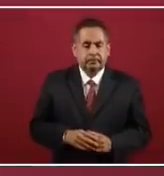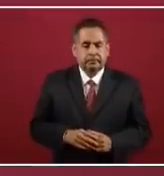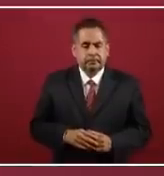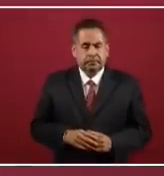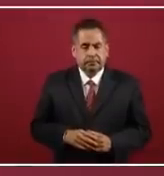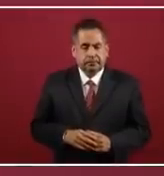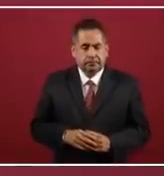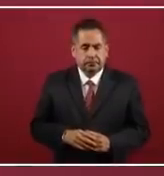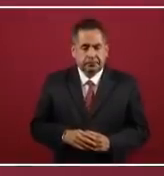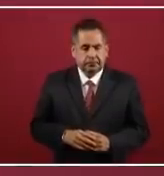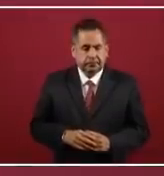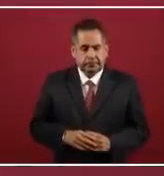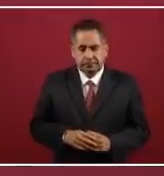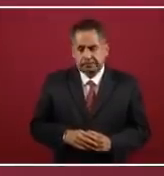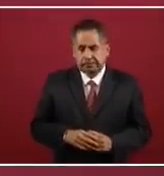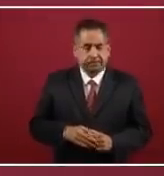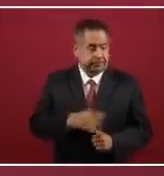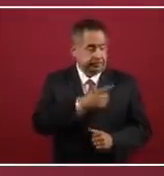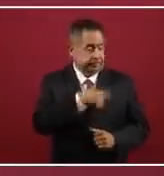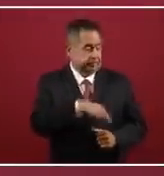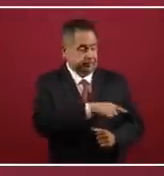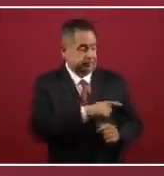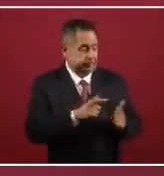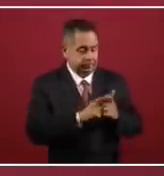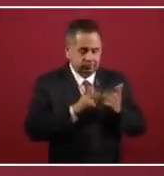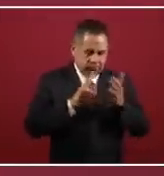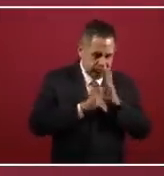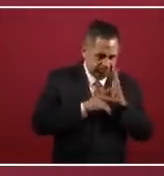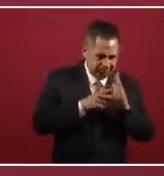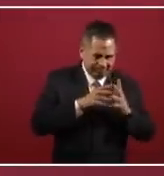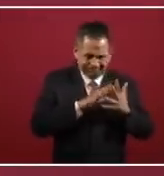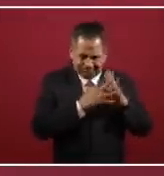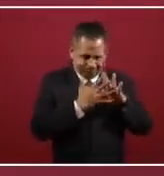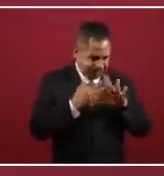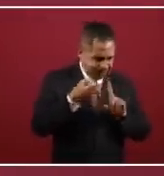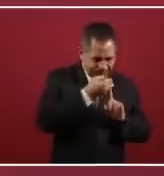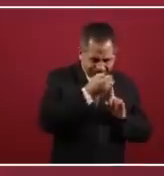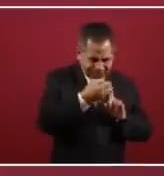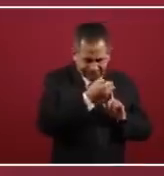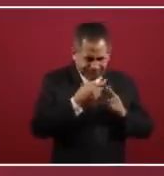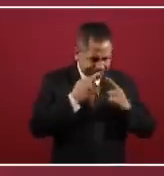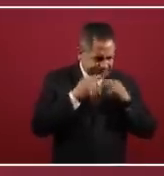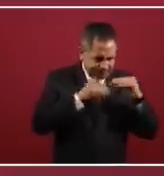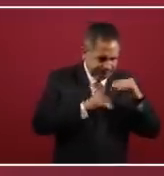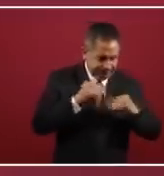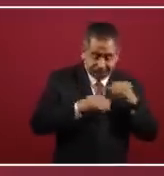están tratando de reagruparse y andan como